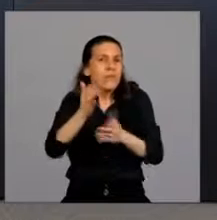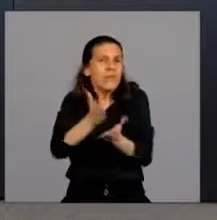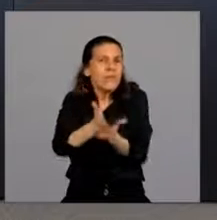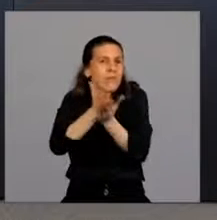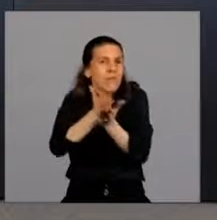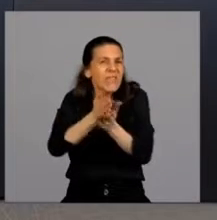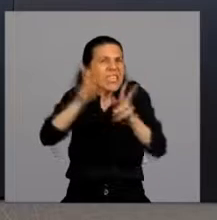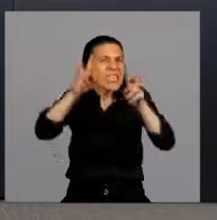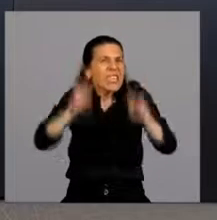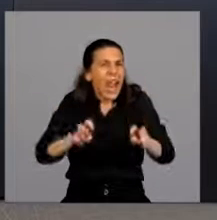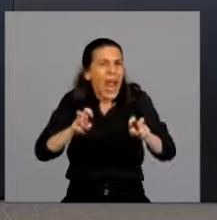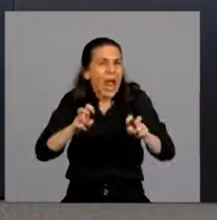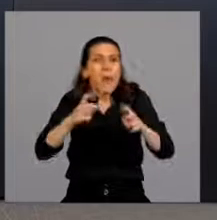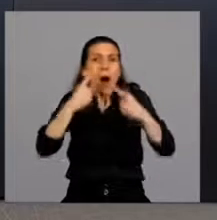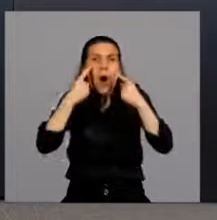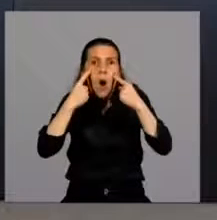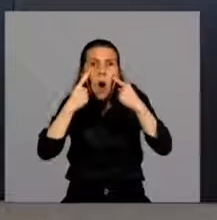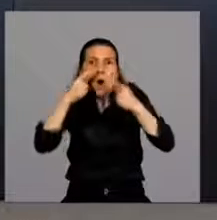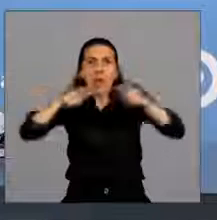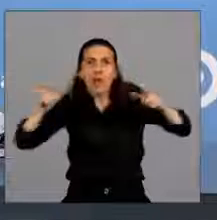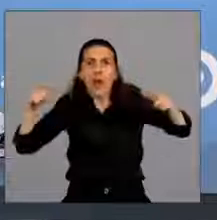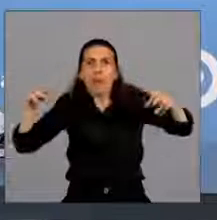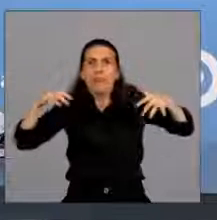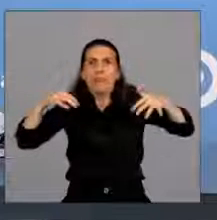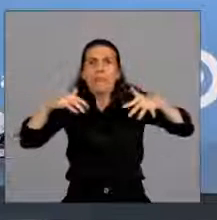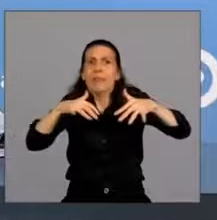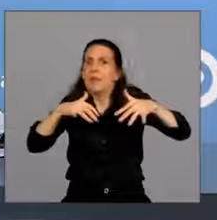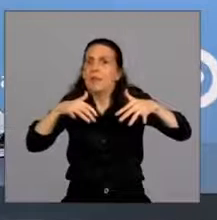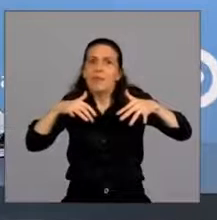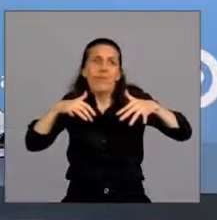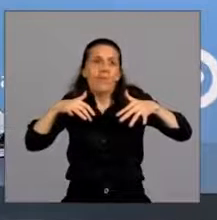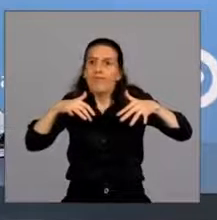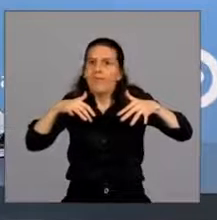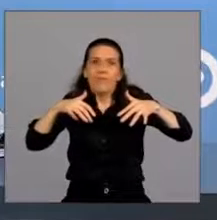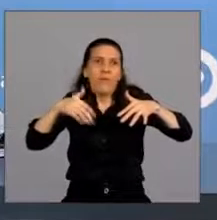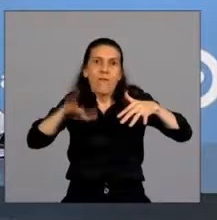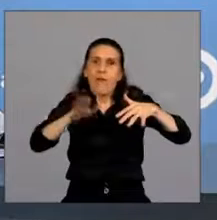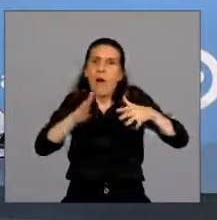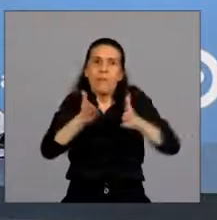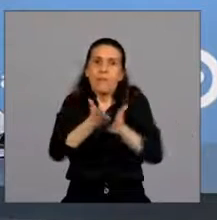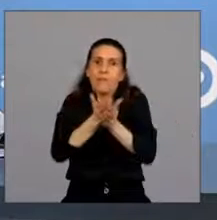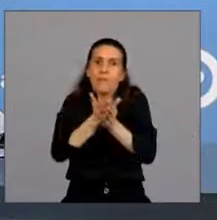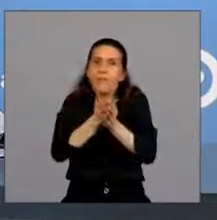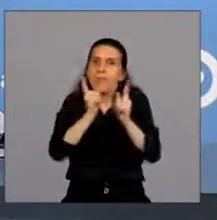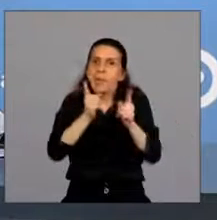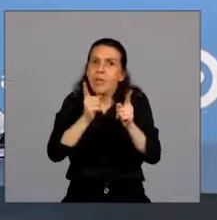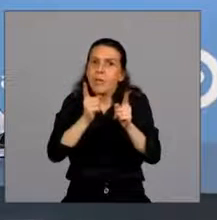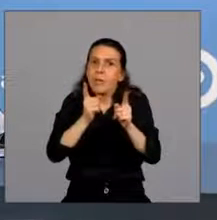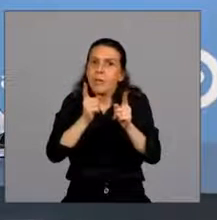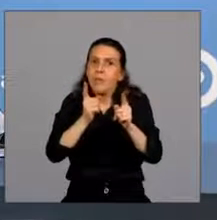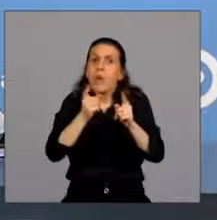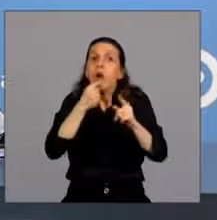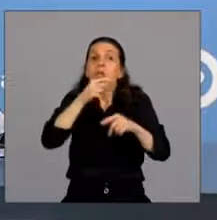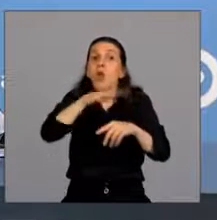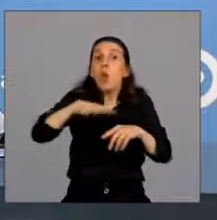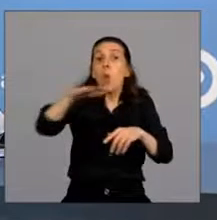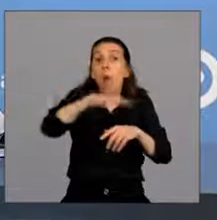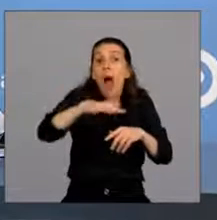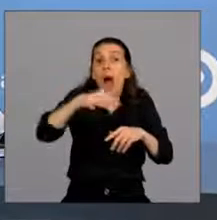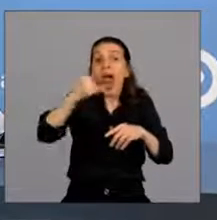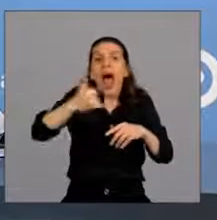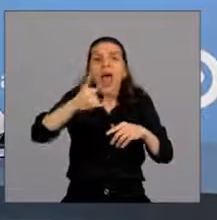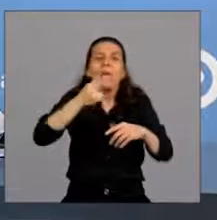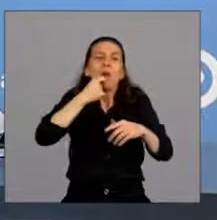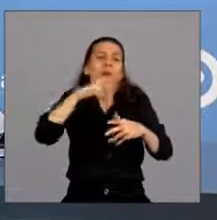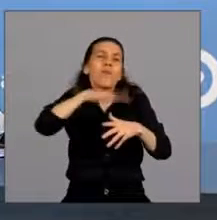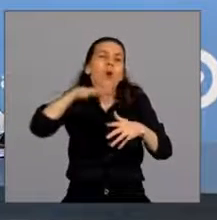restrictivos en el riesgo de aglomeración de gente, es que vamos a mantener la restricción en las zonas de alta concentración, ¿no? En los